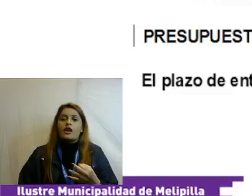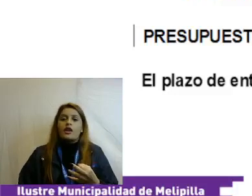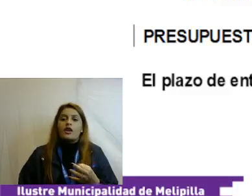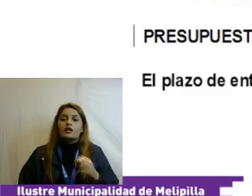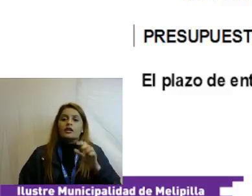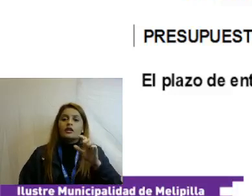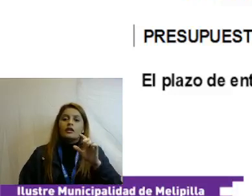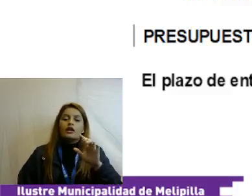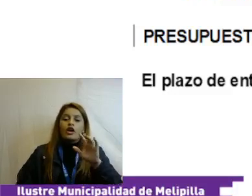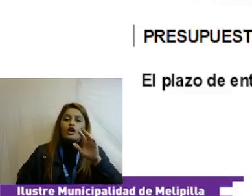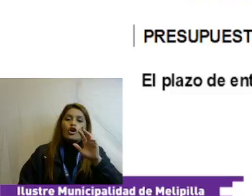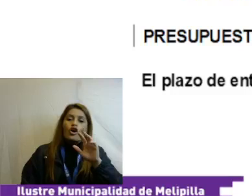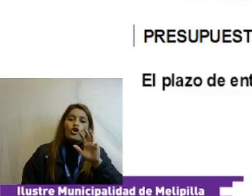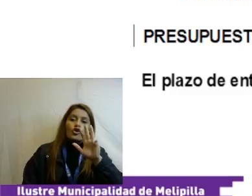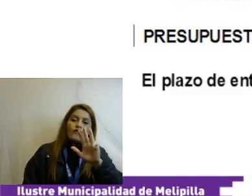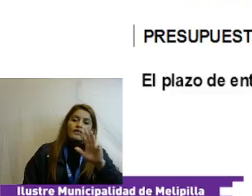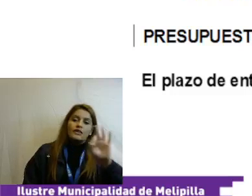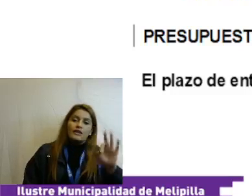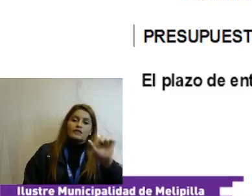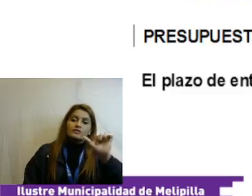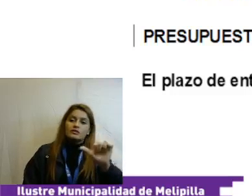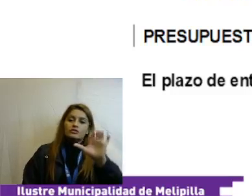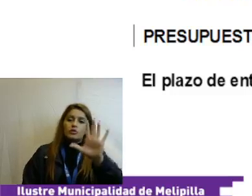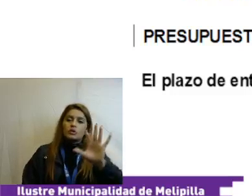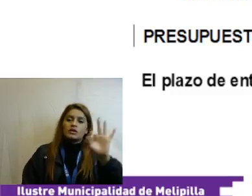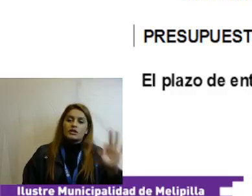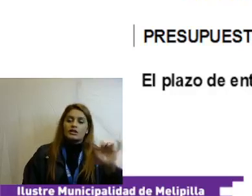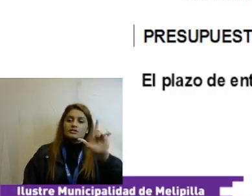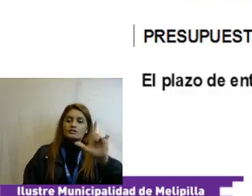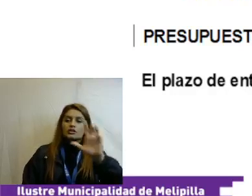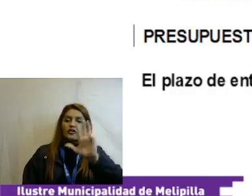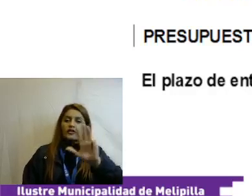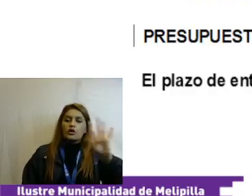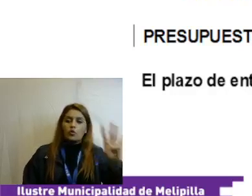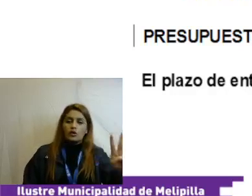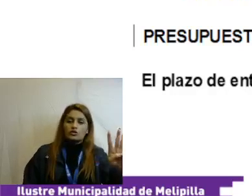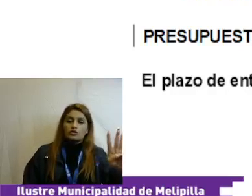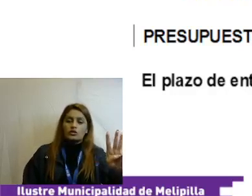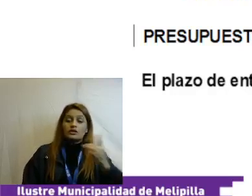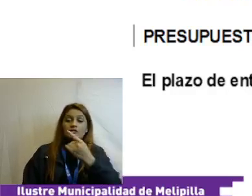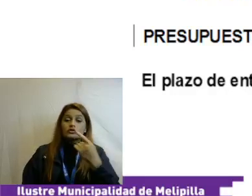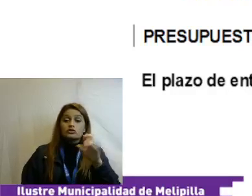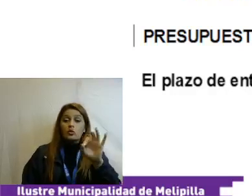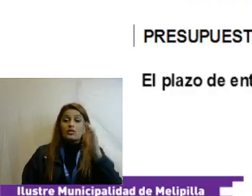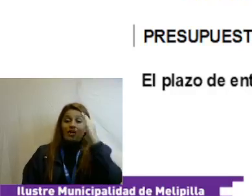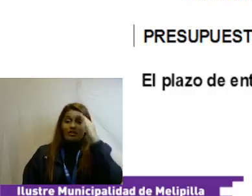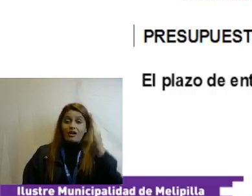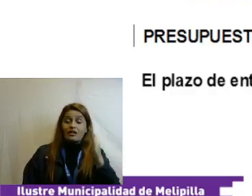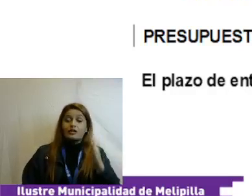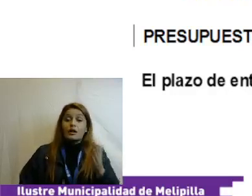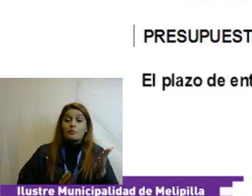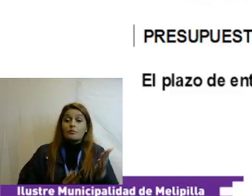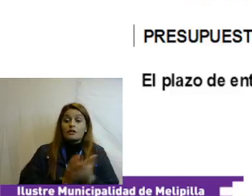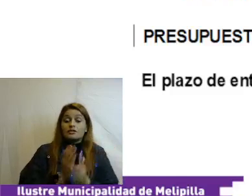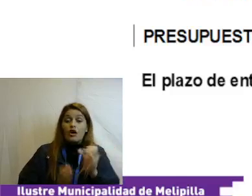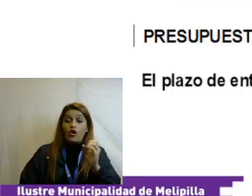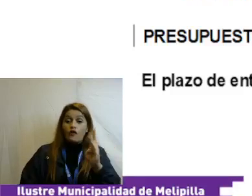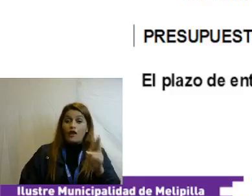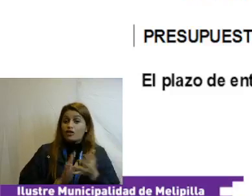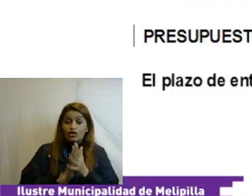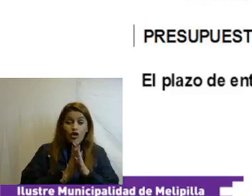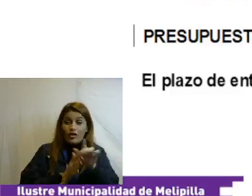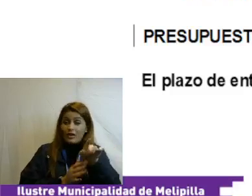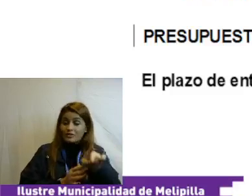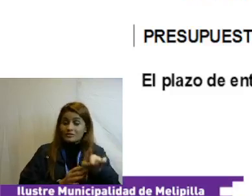93.653.794 pesos y un plazo de entrega de 150 días corrido una vez entregada la obra. Contar, solo para agregar, que todos estos proyectos